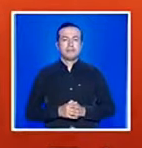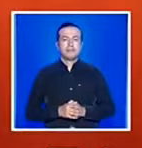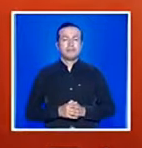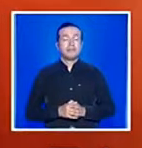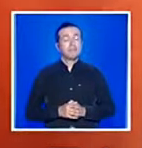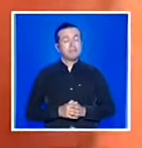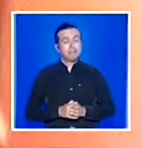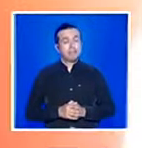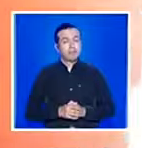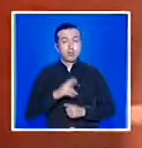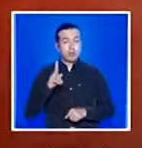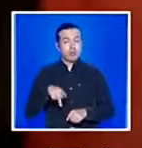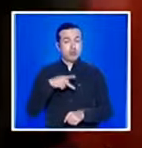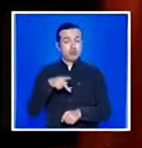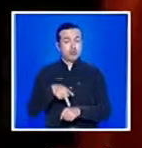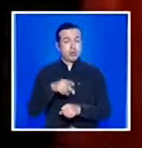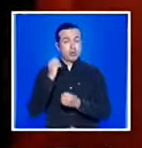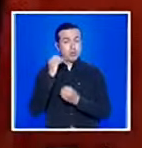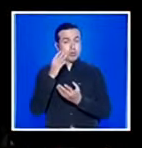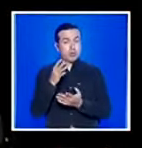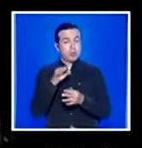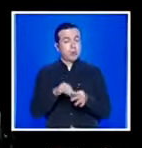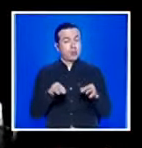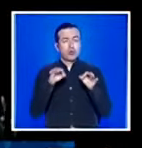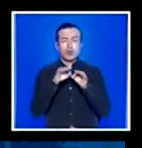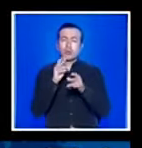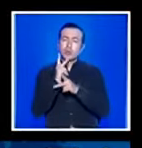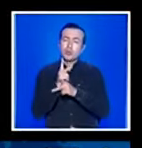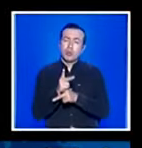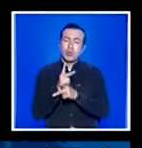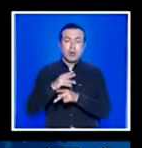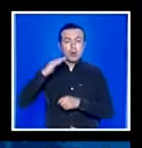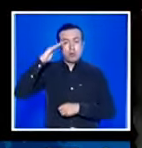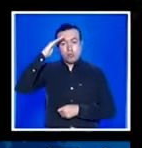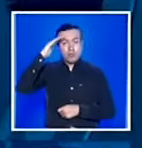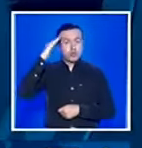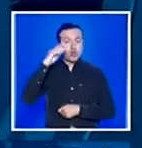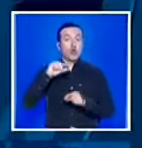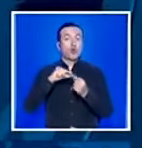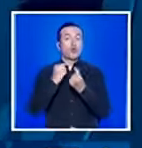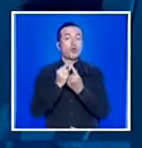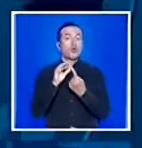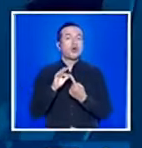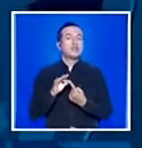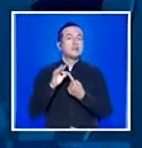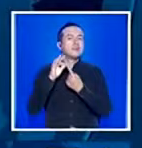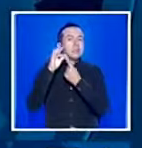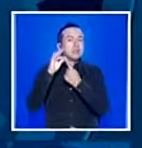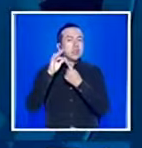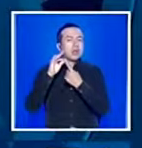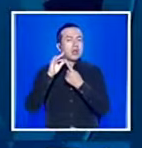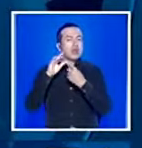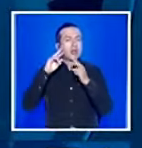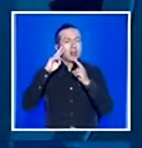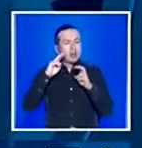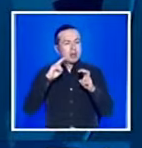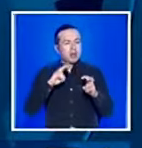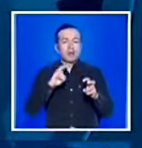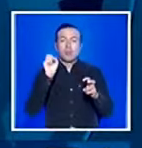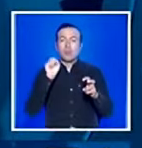Pero según los expertos, lo que siempre hay que tener presente es que la policía tiene grupos especializados en secuestros y que se los